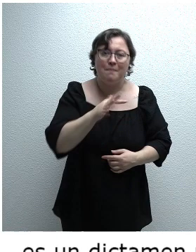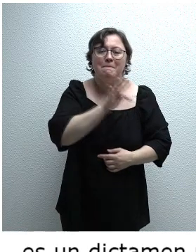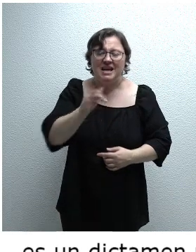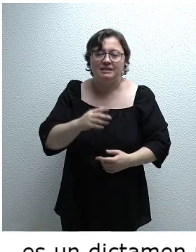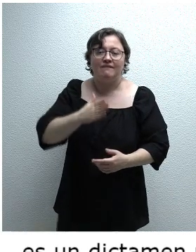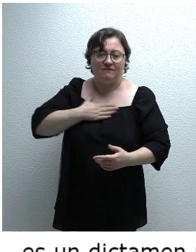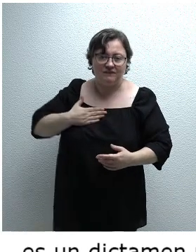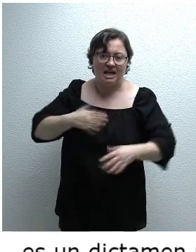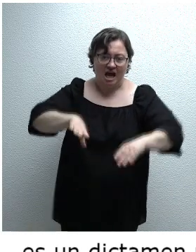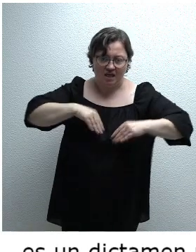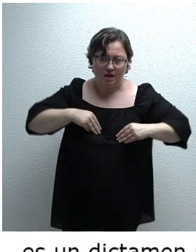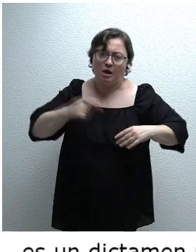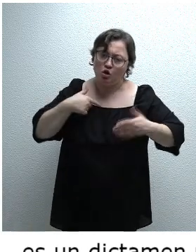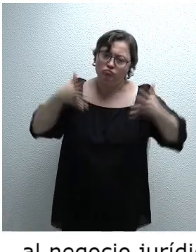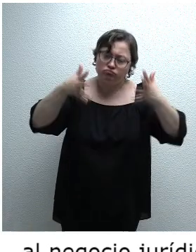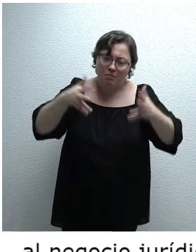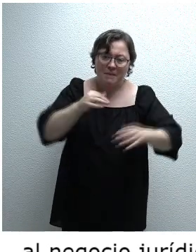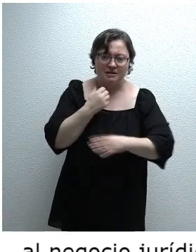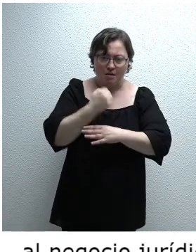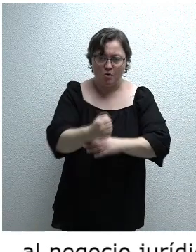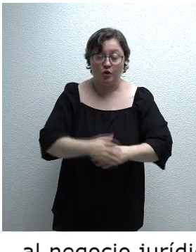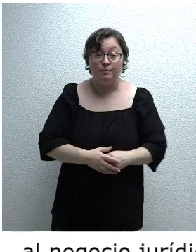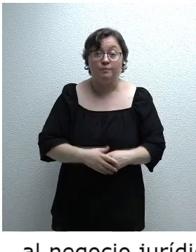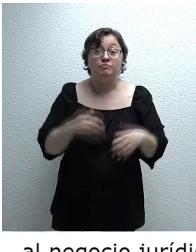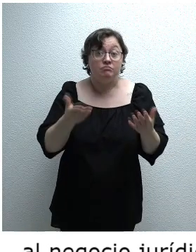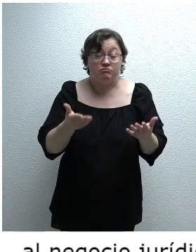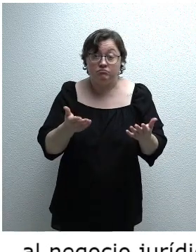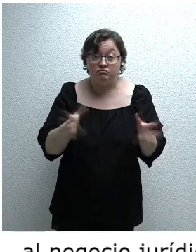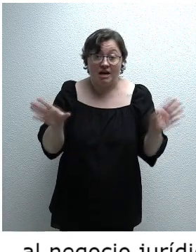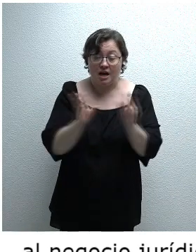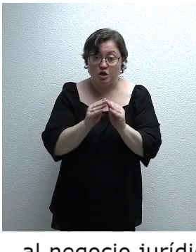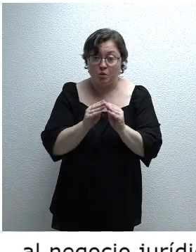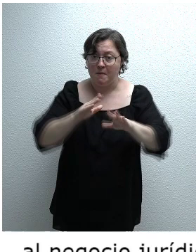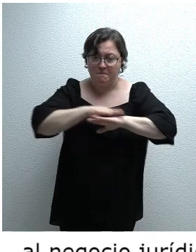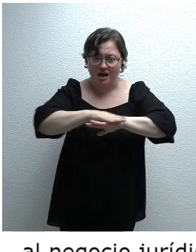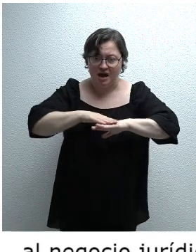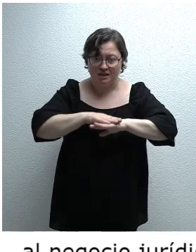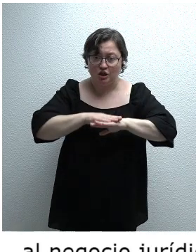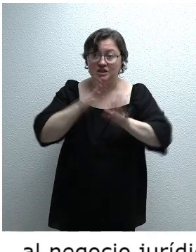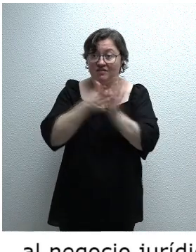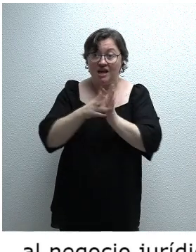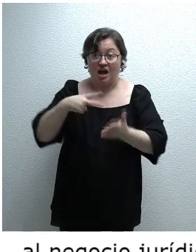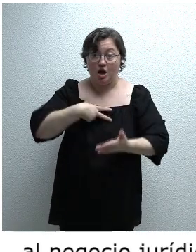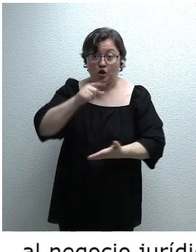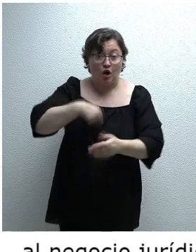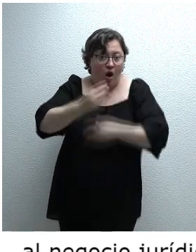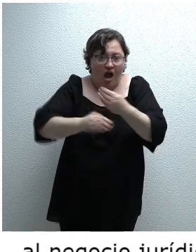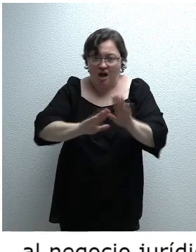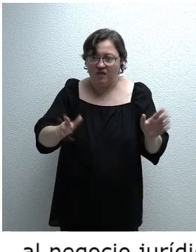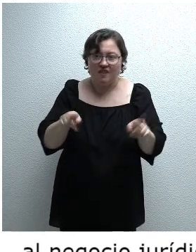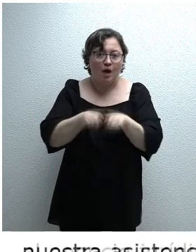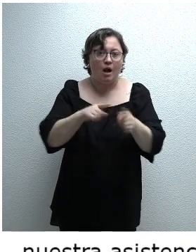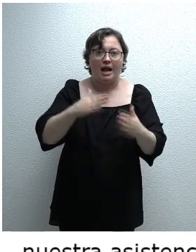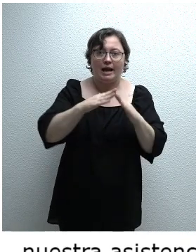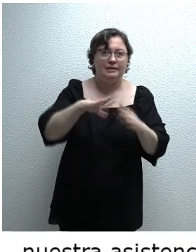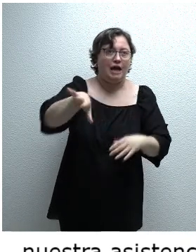asistencia y nuestro apoyo. Y esa es, en esencia, la actuación respecto de cualquier actuación notarial, ya se trata de una